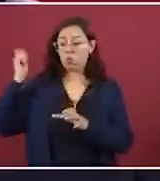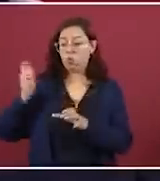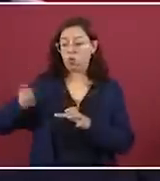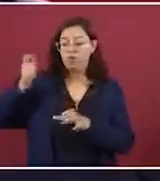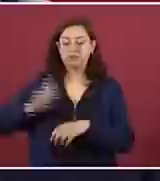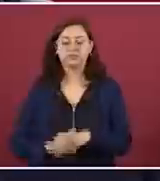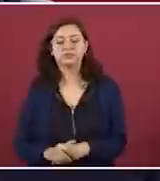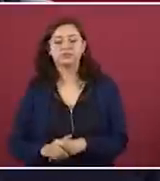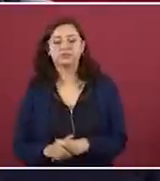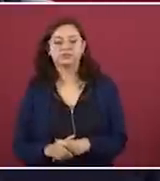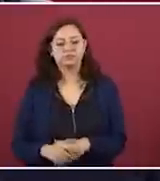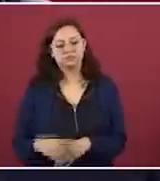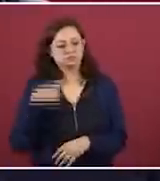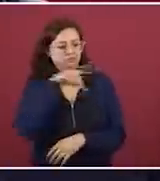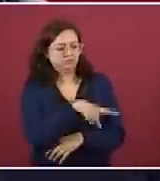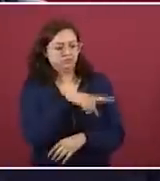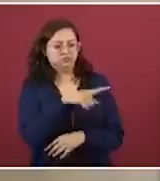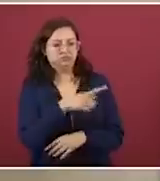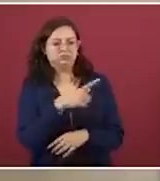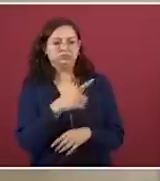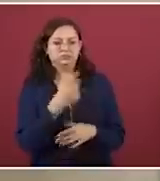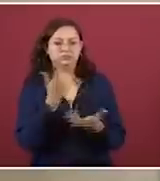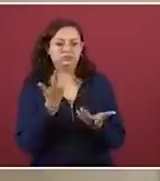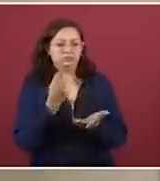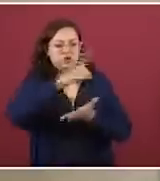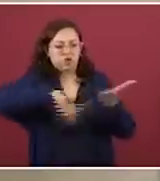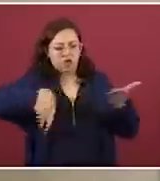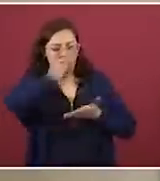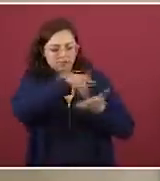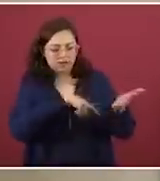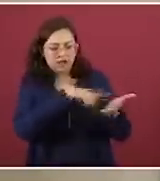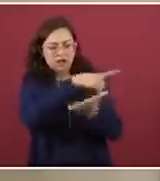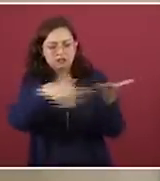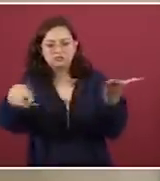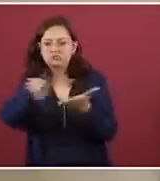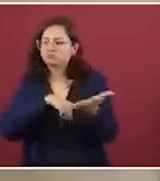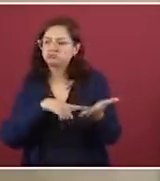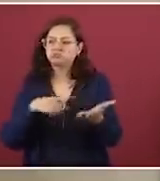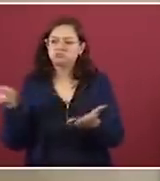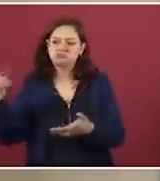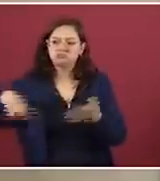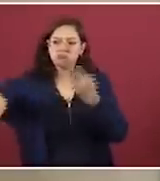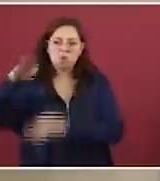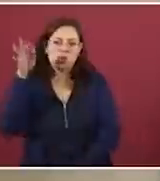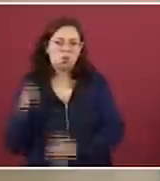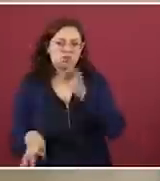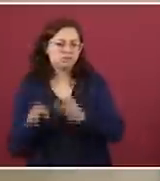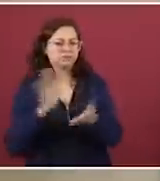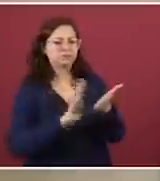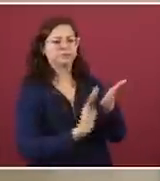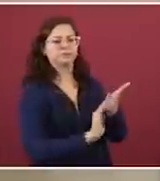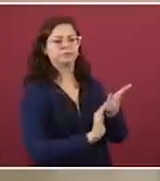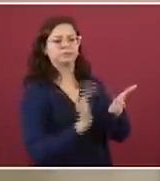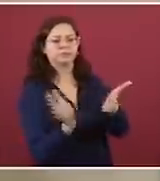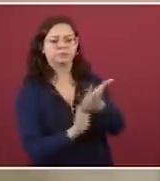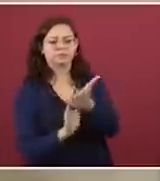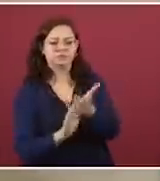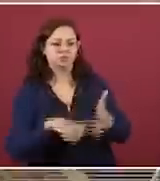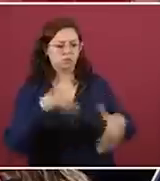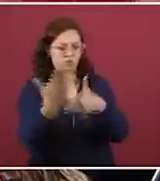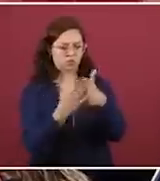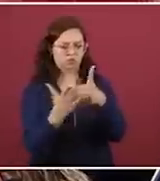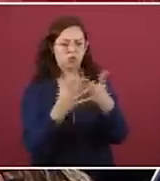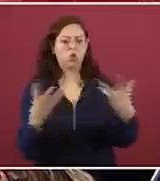revocaron lo que habían dicho para que participe nuevamente en las licitaciones. Estas empresas participaron